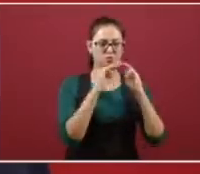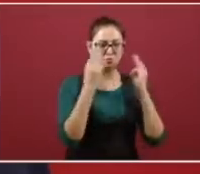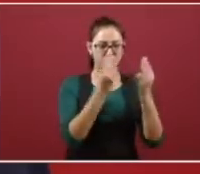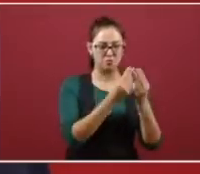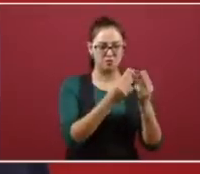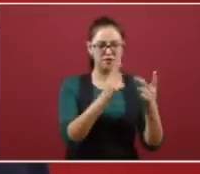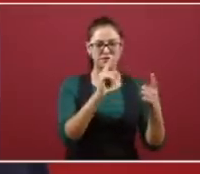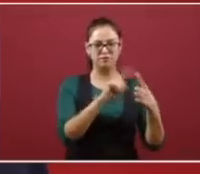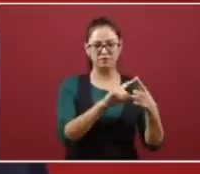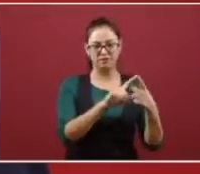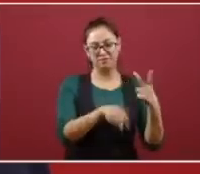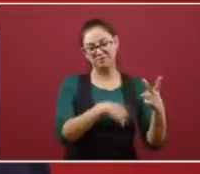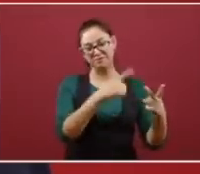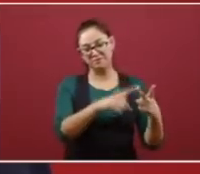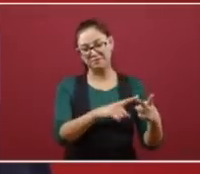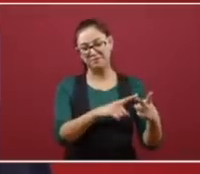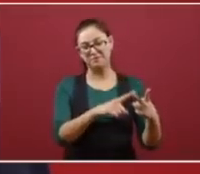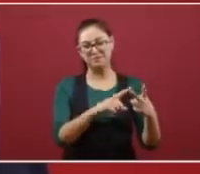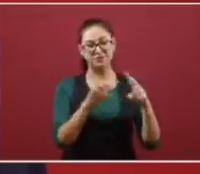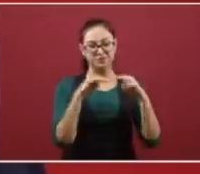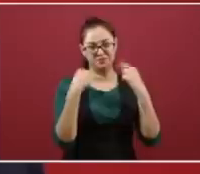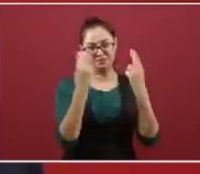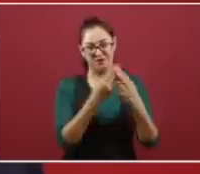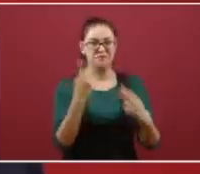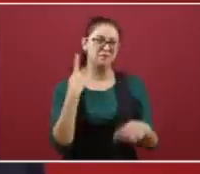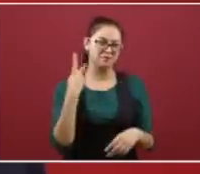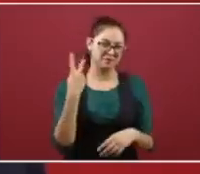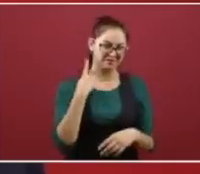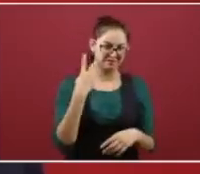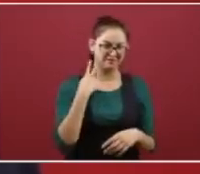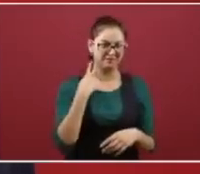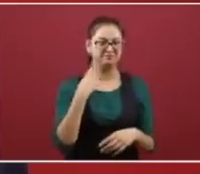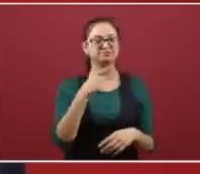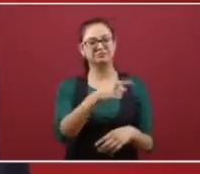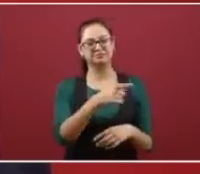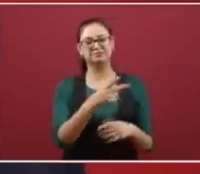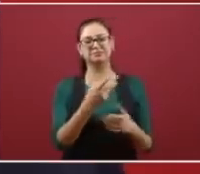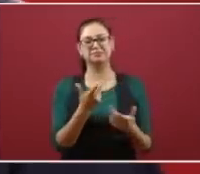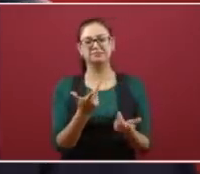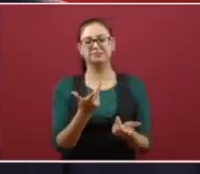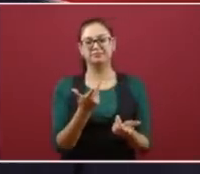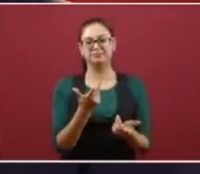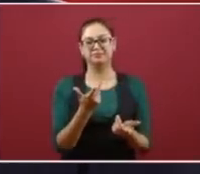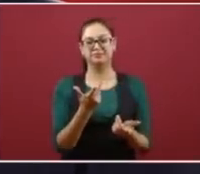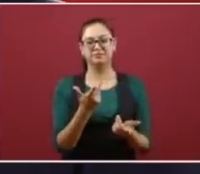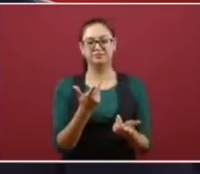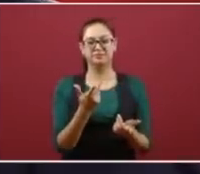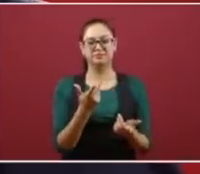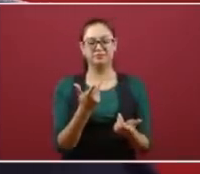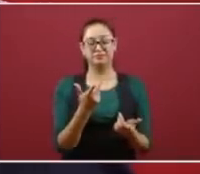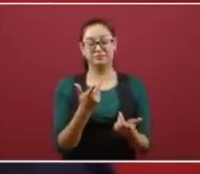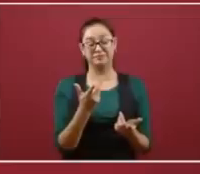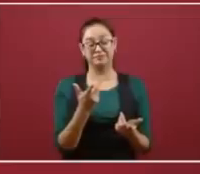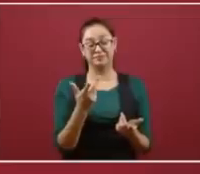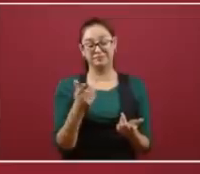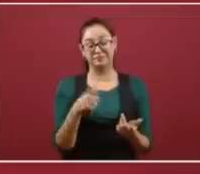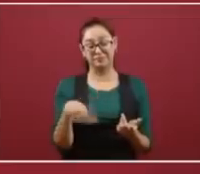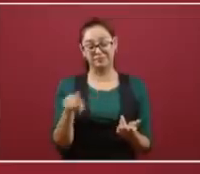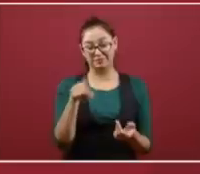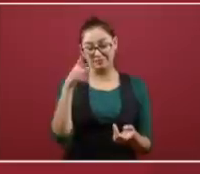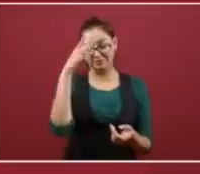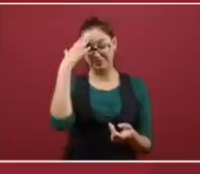común y de la delincuencia de cuello blanco de la delincuencia cómo se